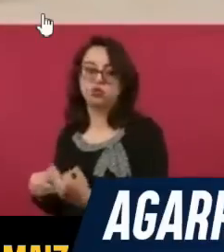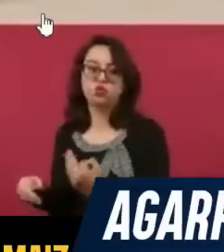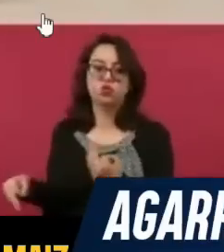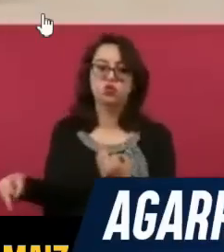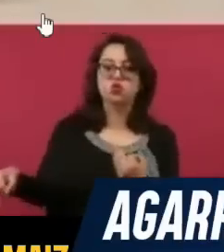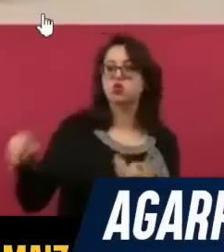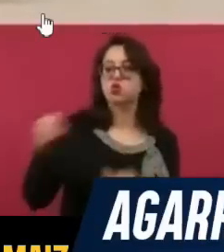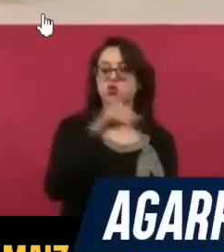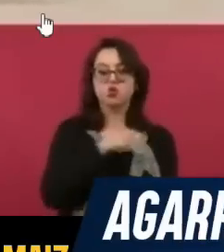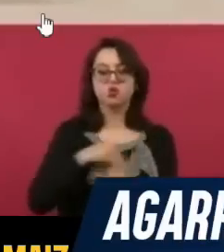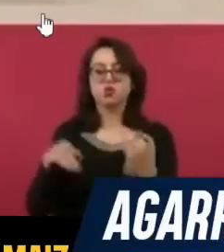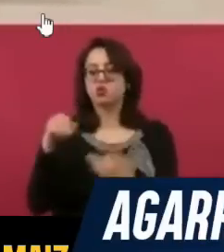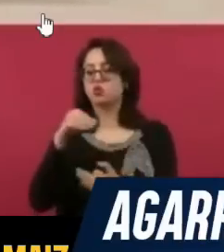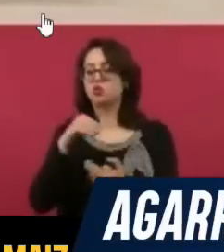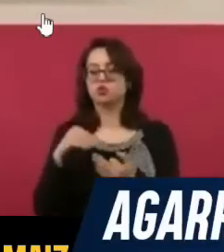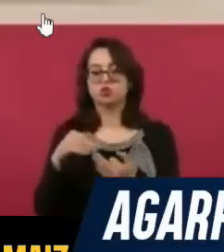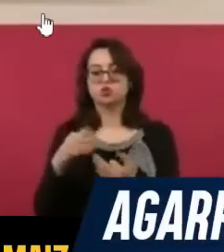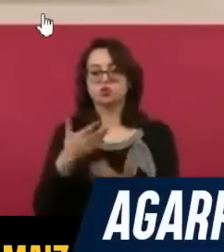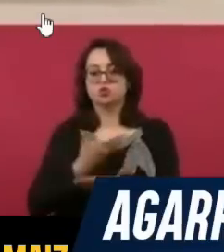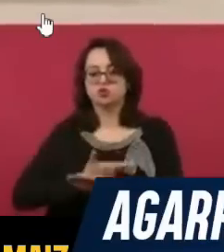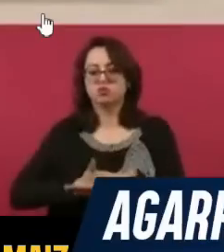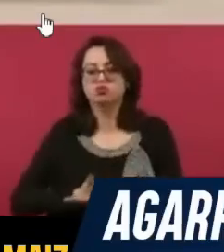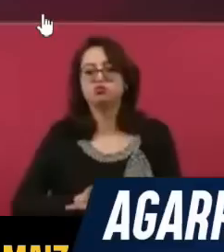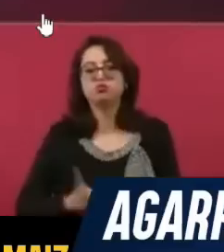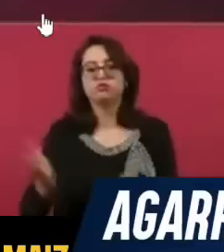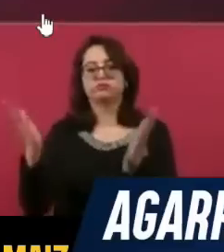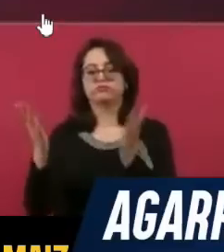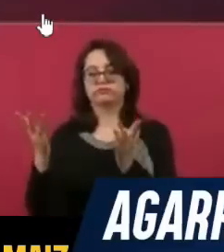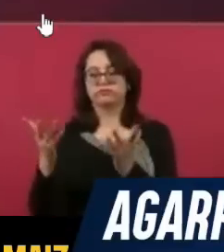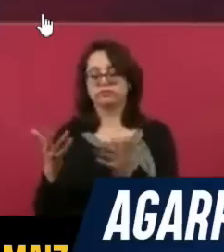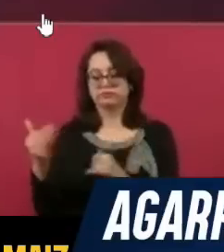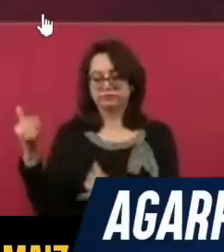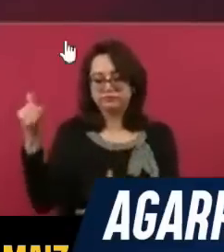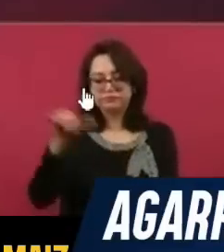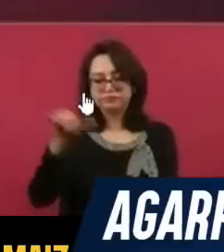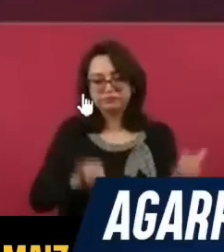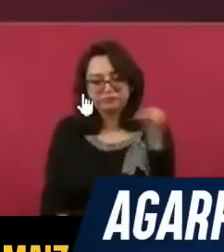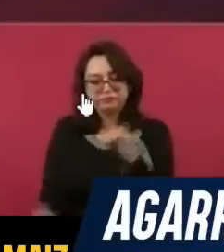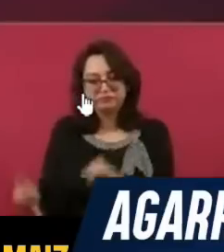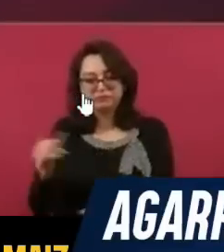se les están entregando fertilizantes gratuitos